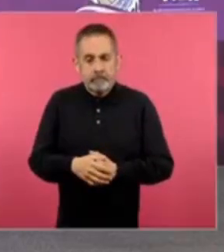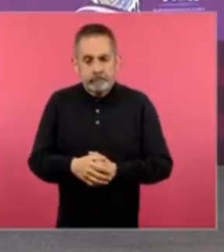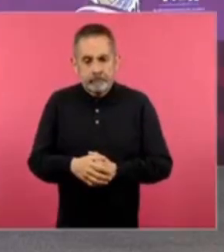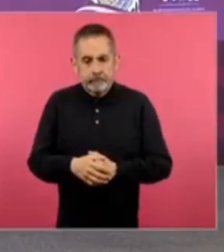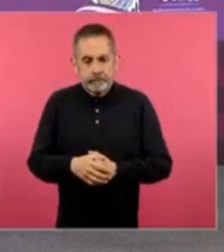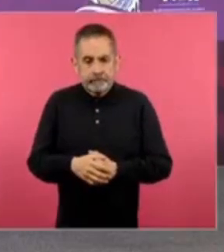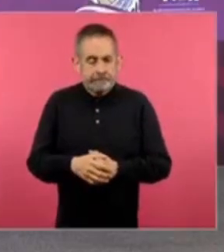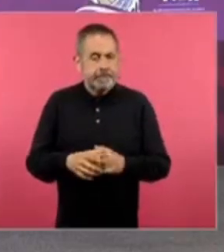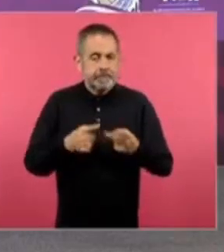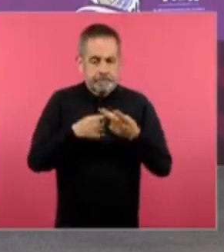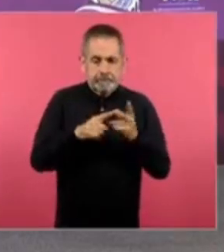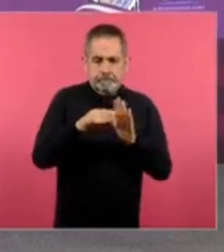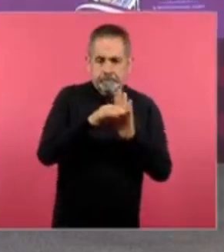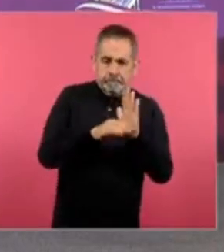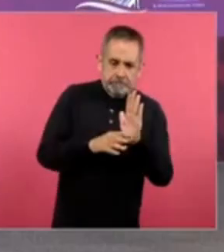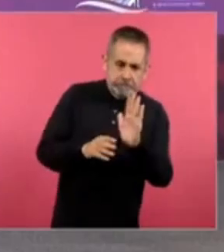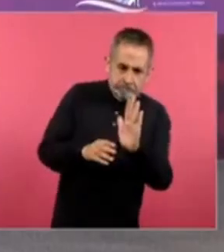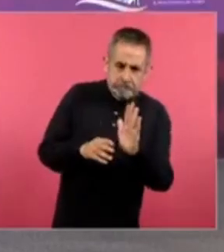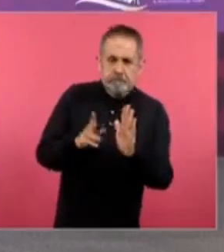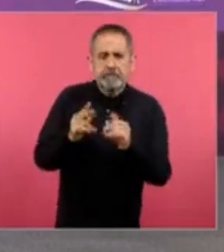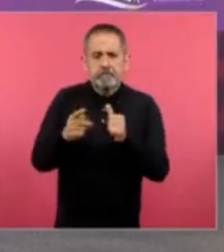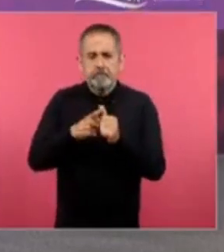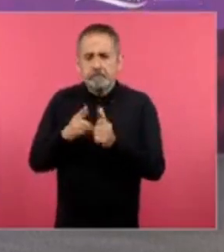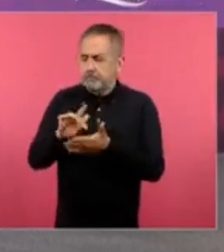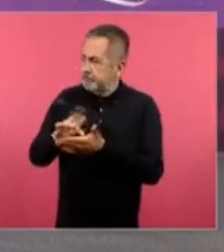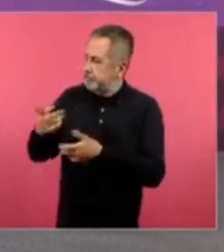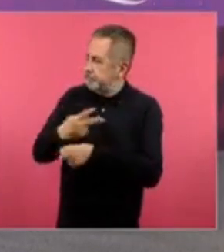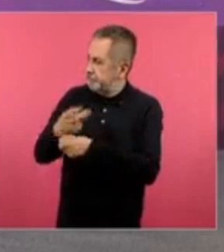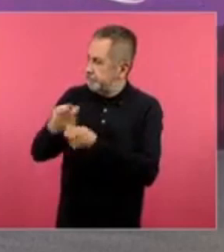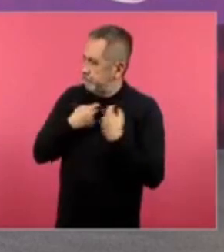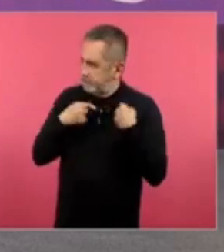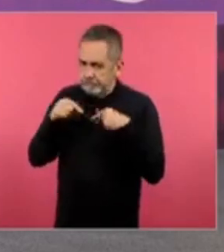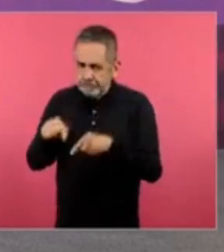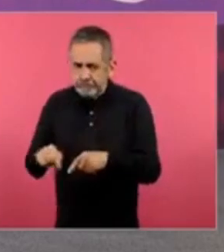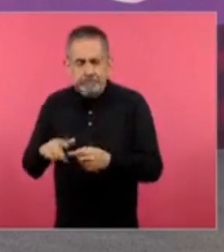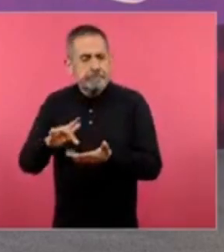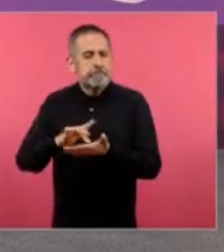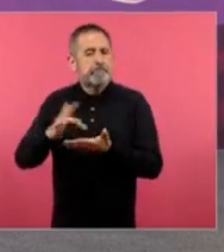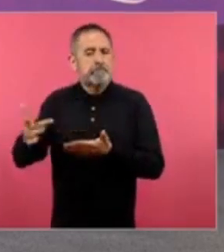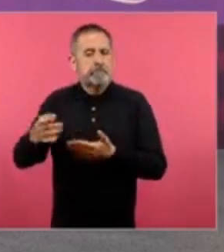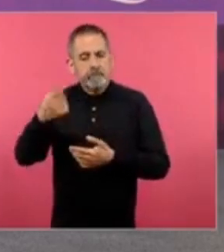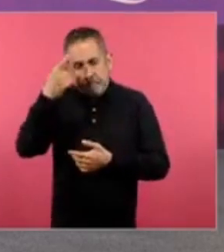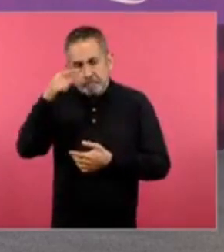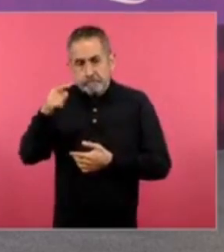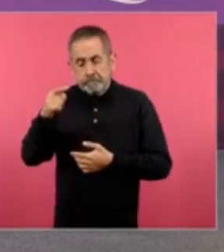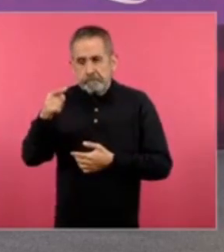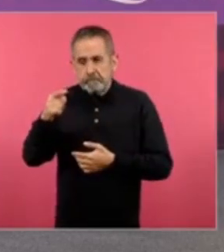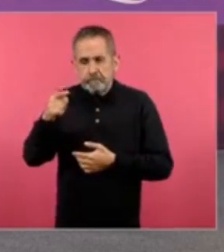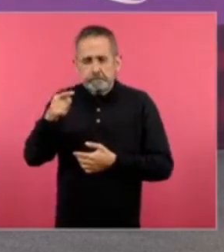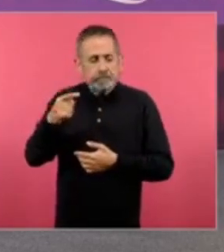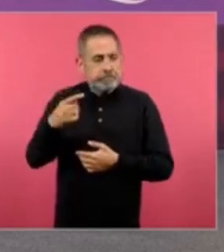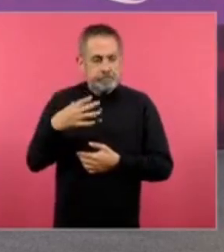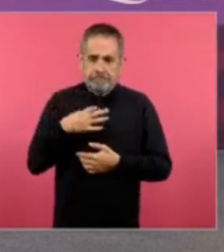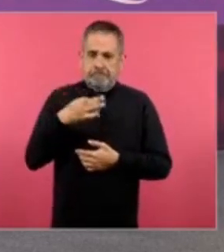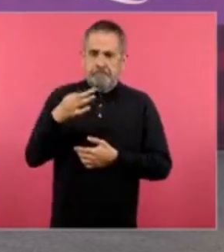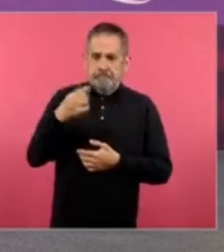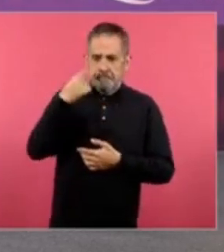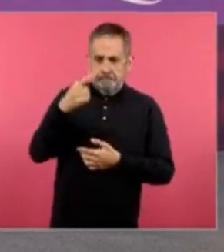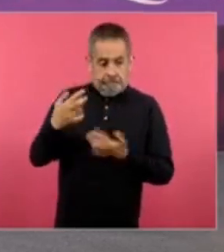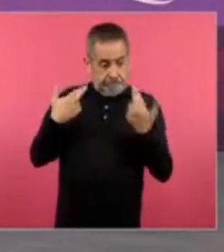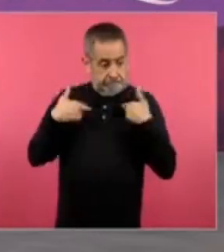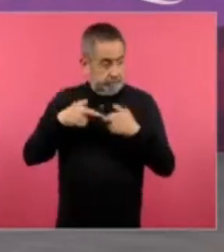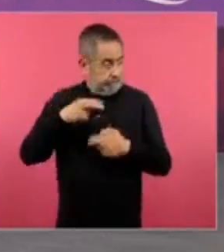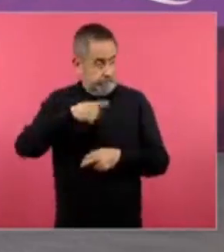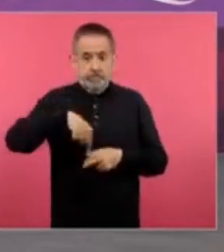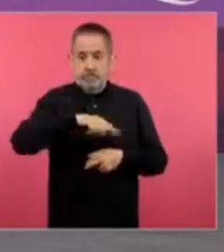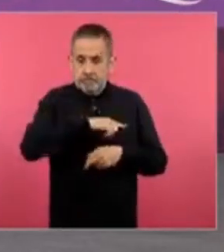la presentación, agradezco de verdad, maestra, la invitación, agradezco que nos hayan tomado en cuenta nosotros como docentes el